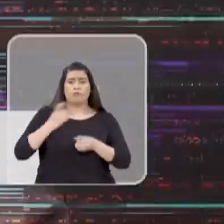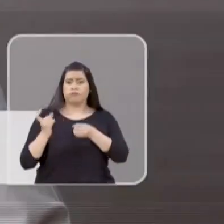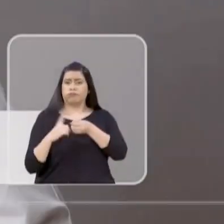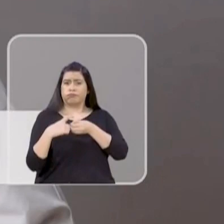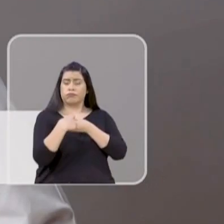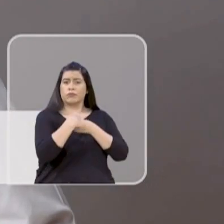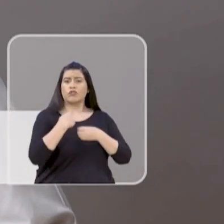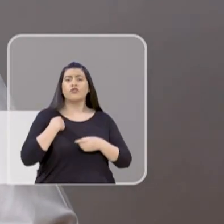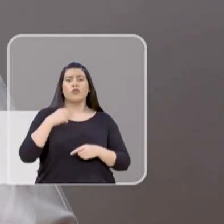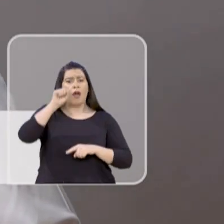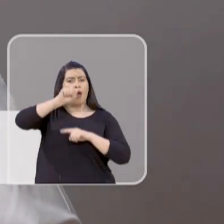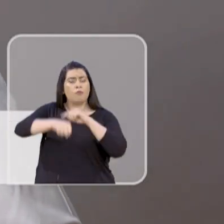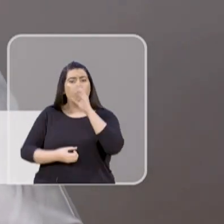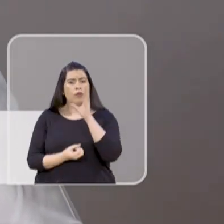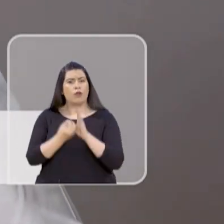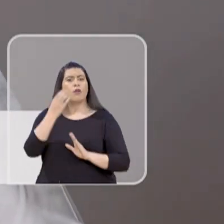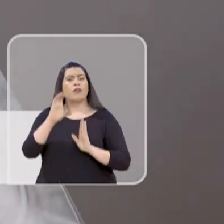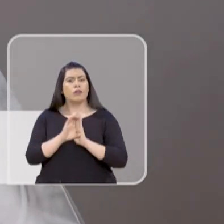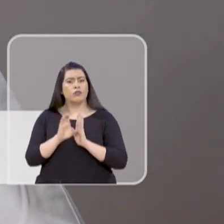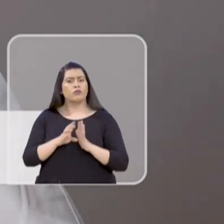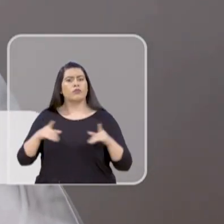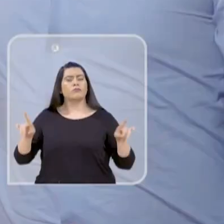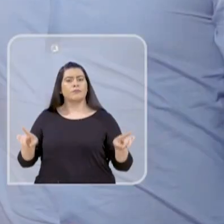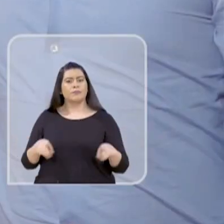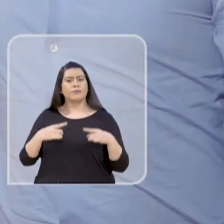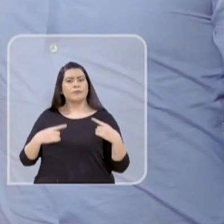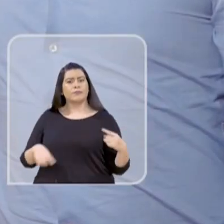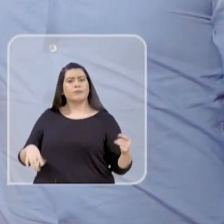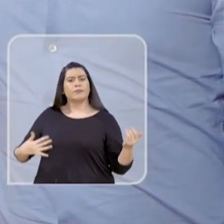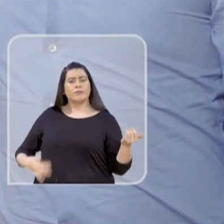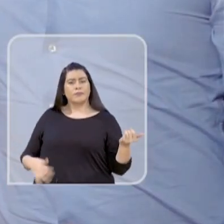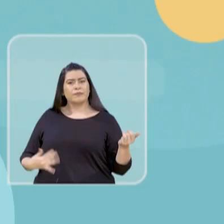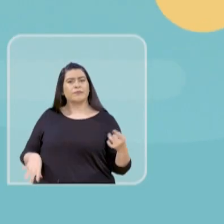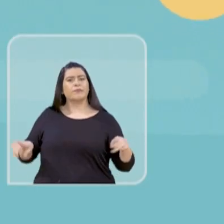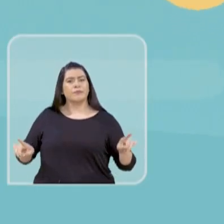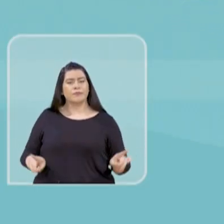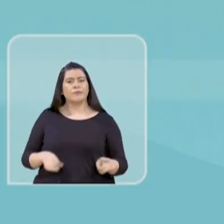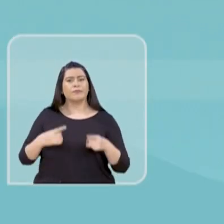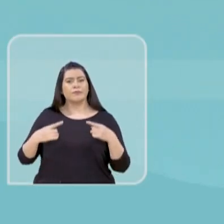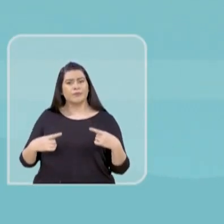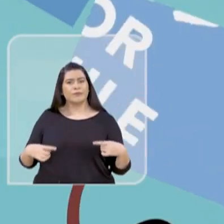seamos parte? Yo apruebo una nueva constitución.